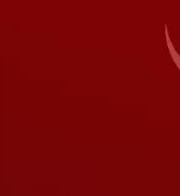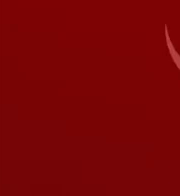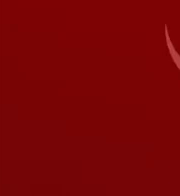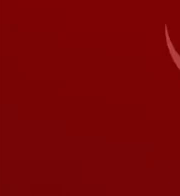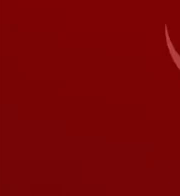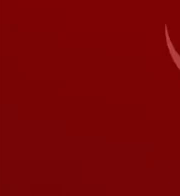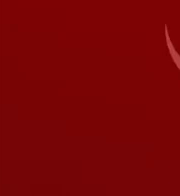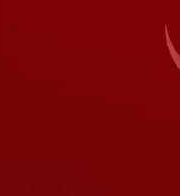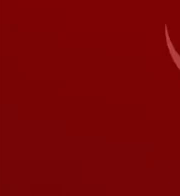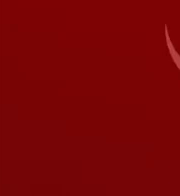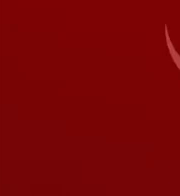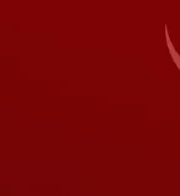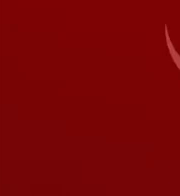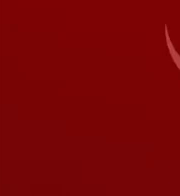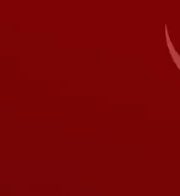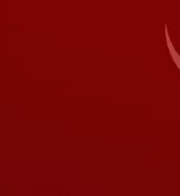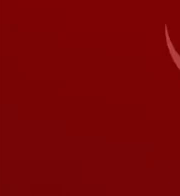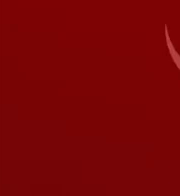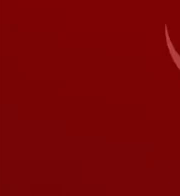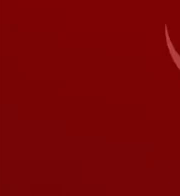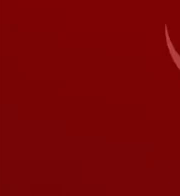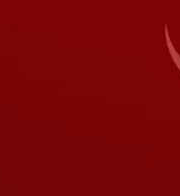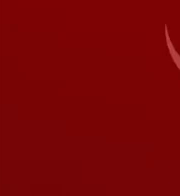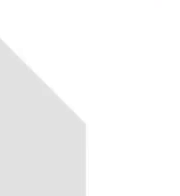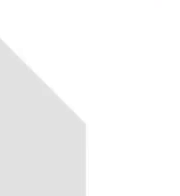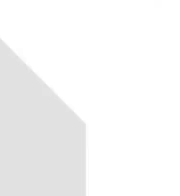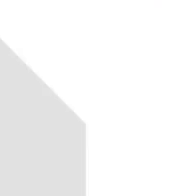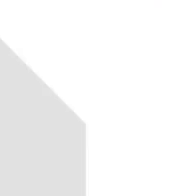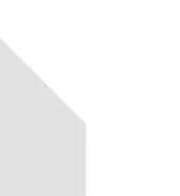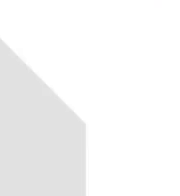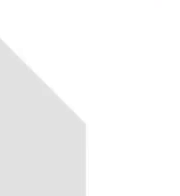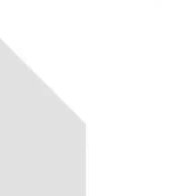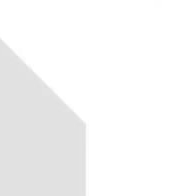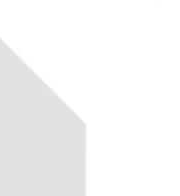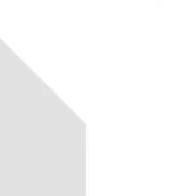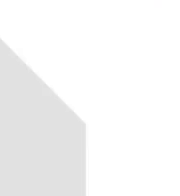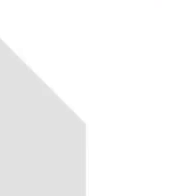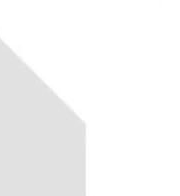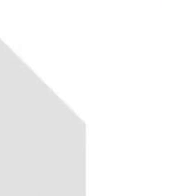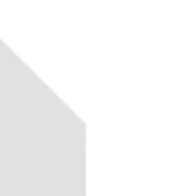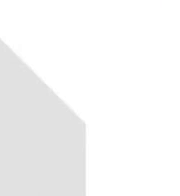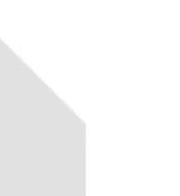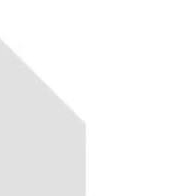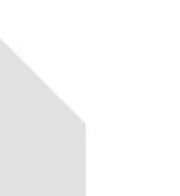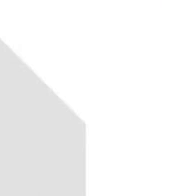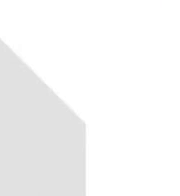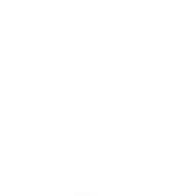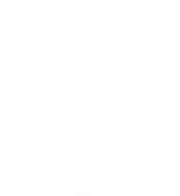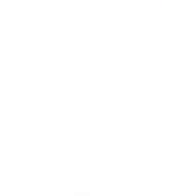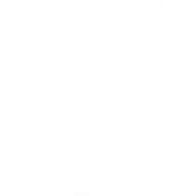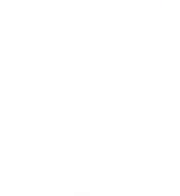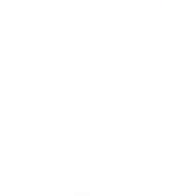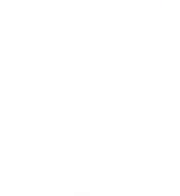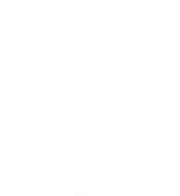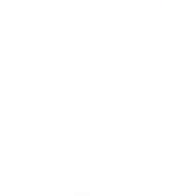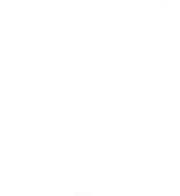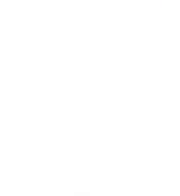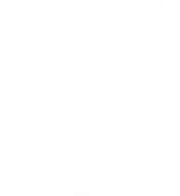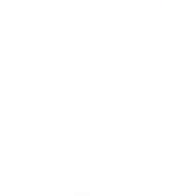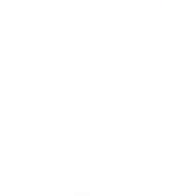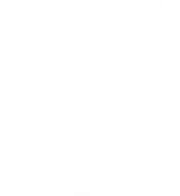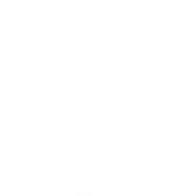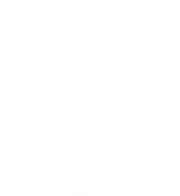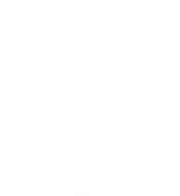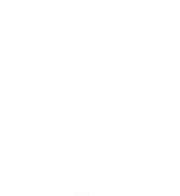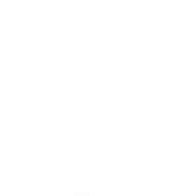dividirnos, ahogarnos. Por eso obedecemos nosotros a otro plan: enseñarnos en toda